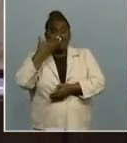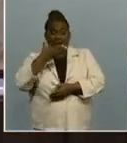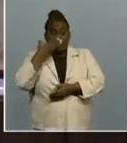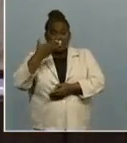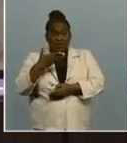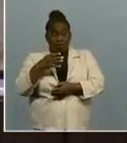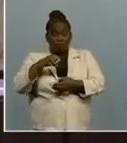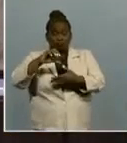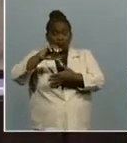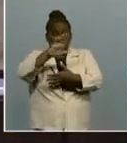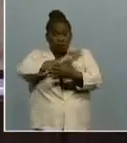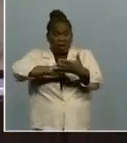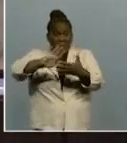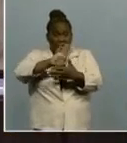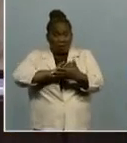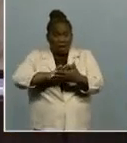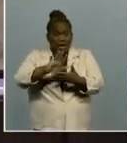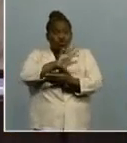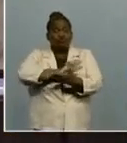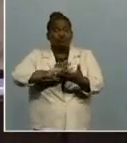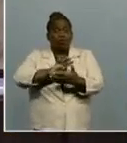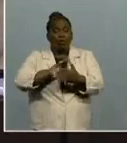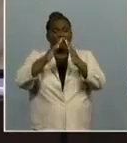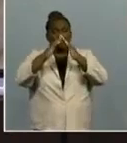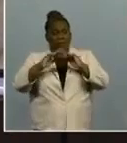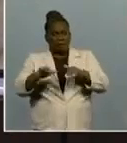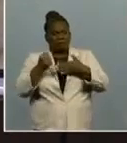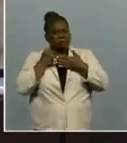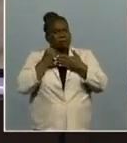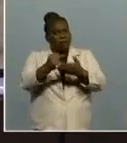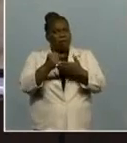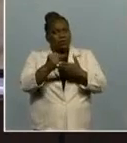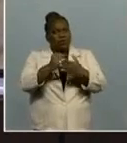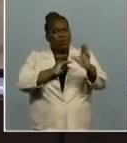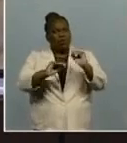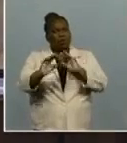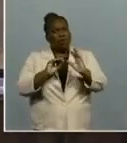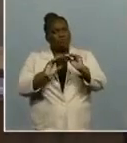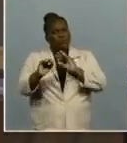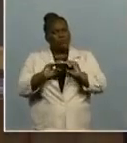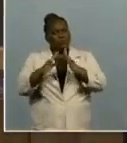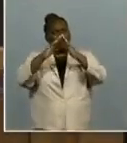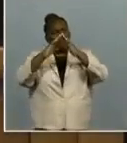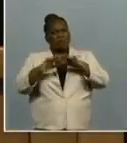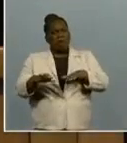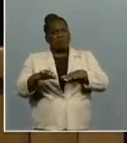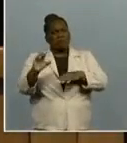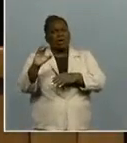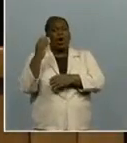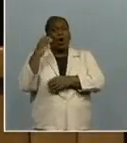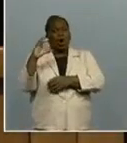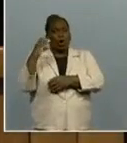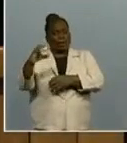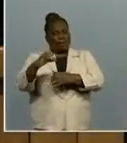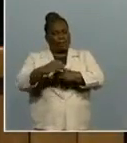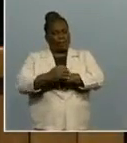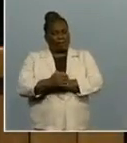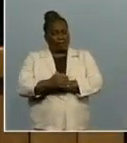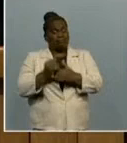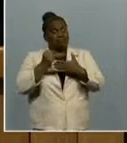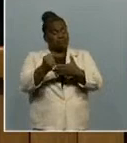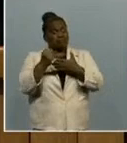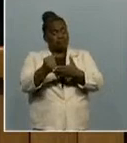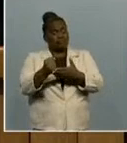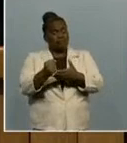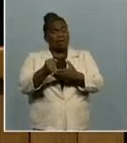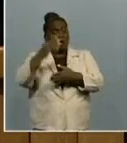de paz y contribuyó de manera decisiva a las conversaciones para la paz en colombia' ahora